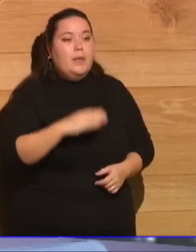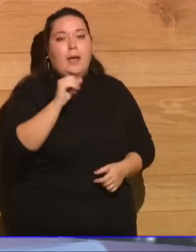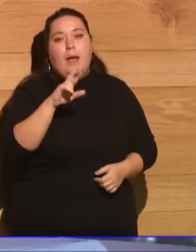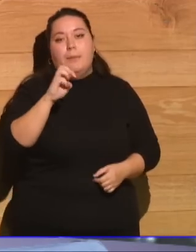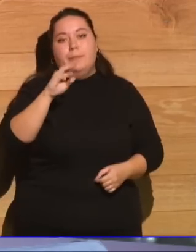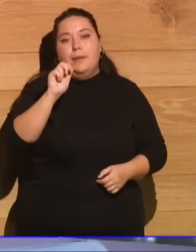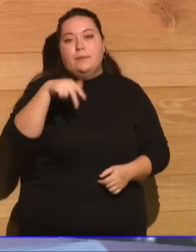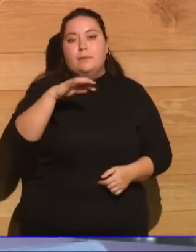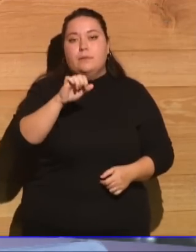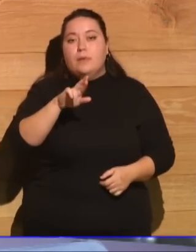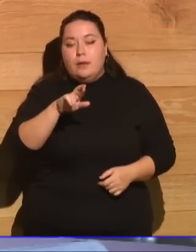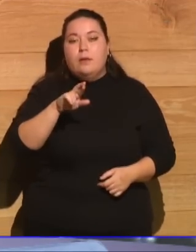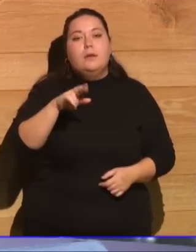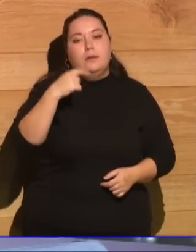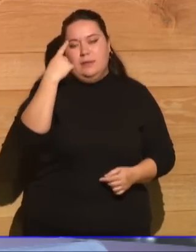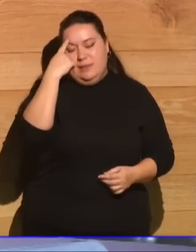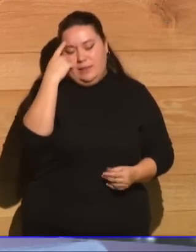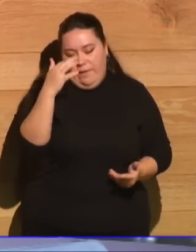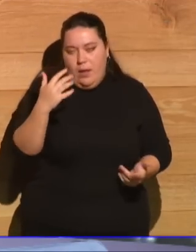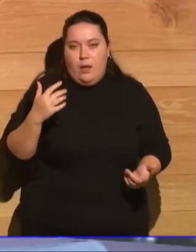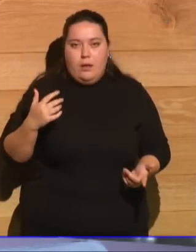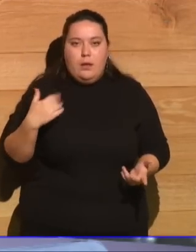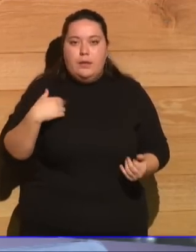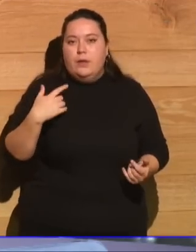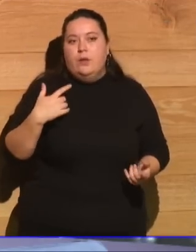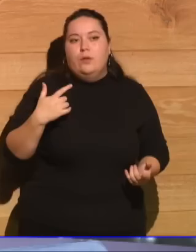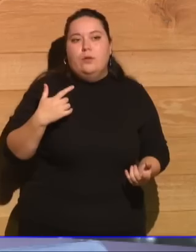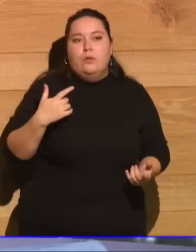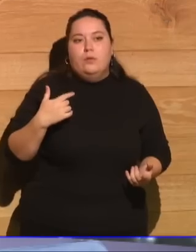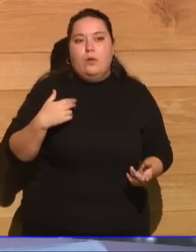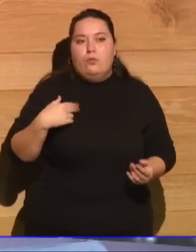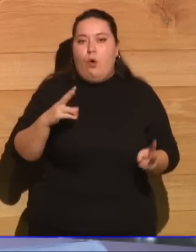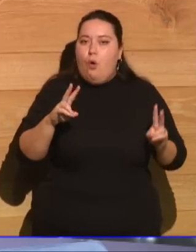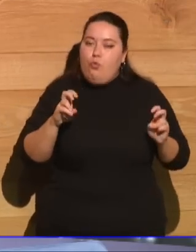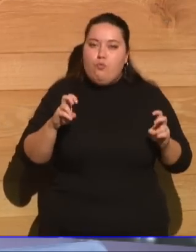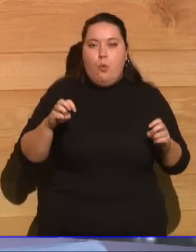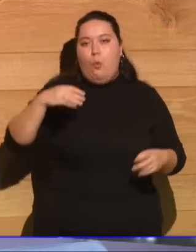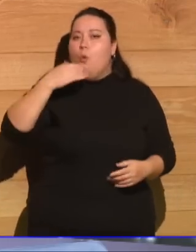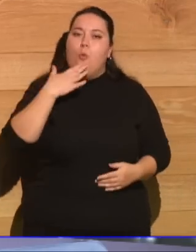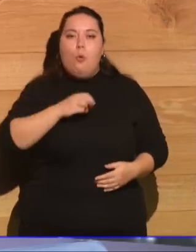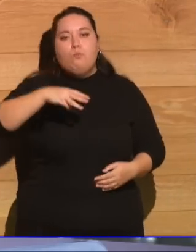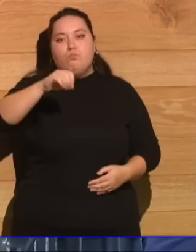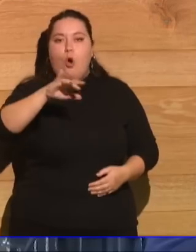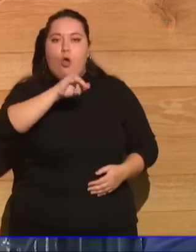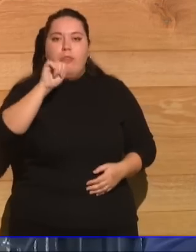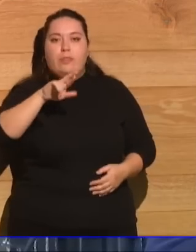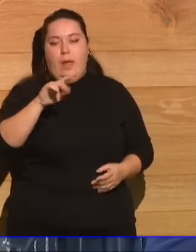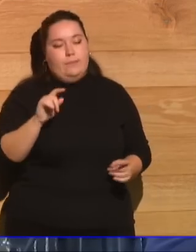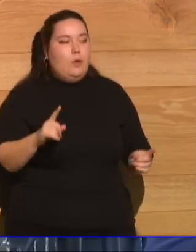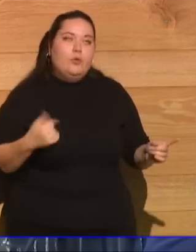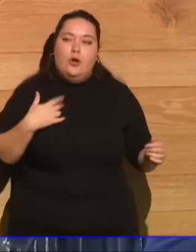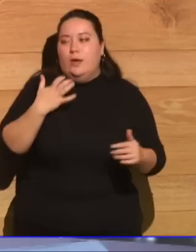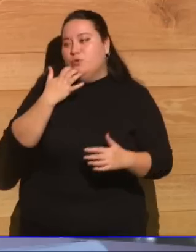Carpenter sabía que él no era Morricone. Él nunca pensó que fuera un nuevo Mozart. Era más Casio. Era más el chiste que otra